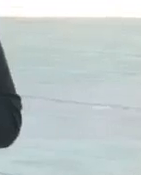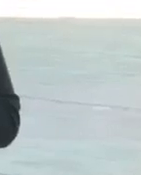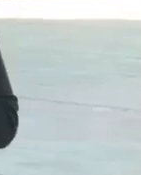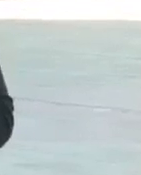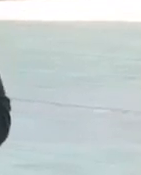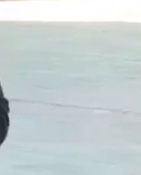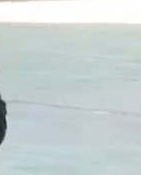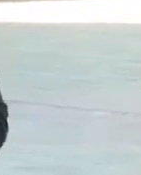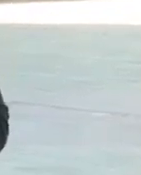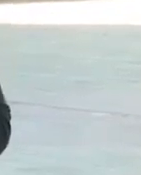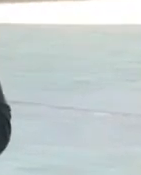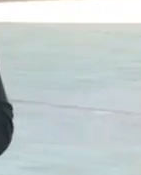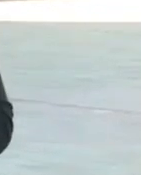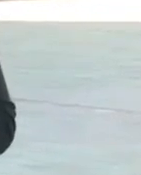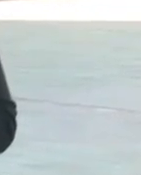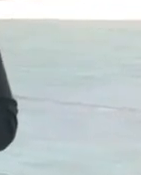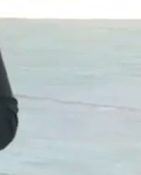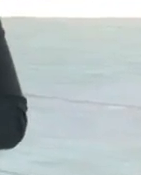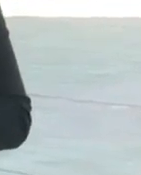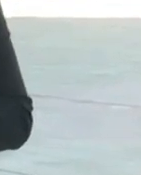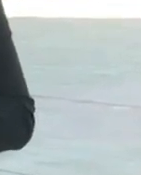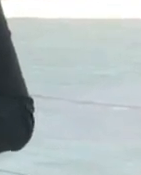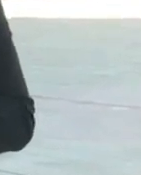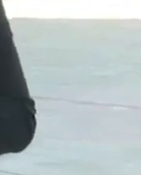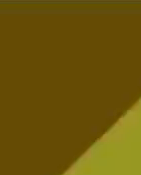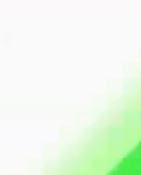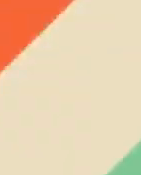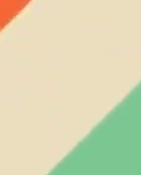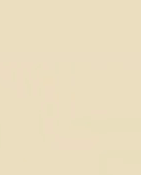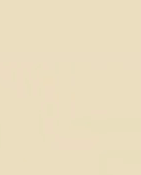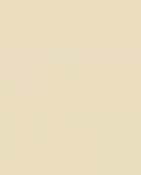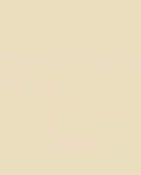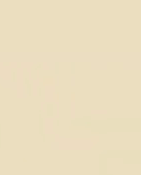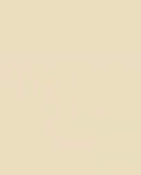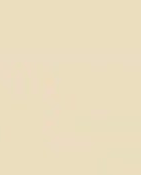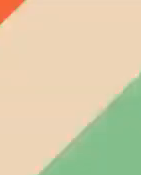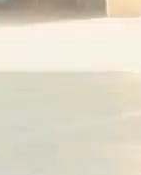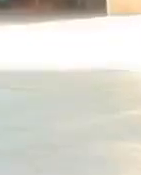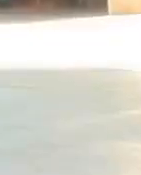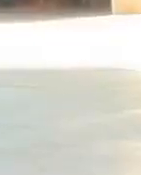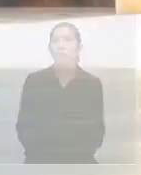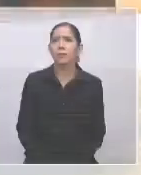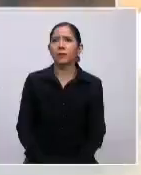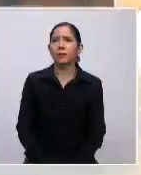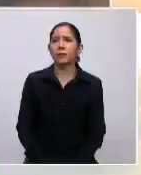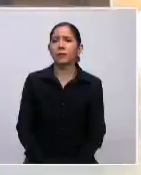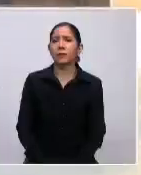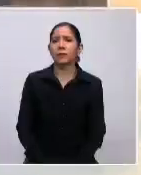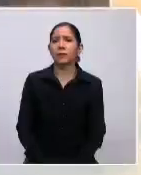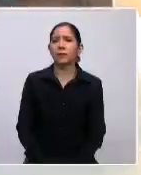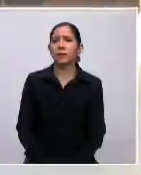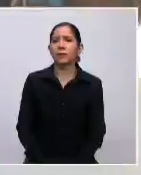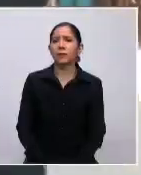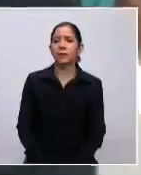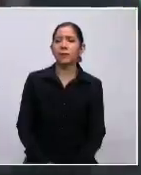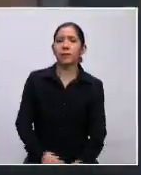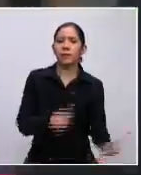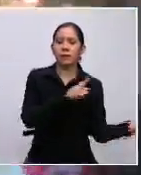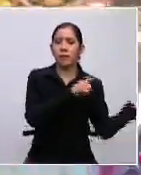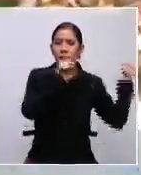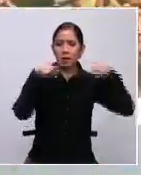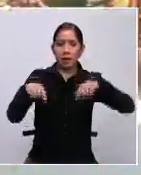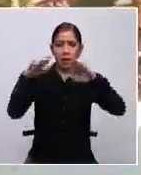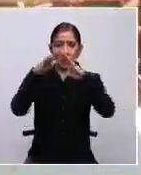Lorena, buen día. Así es, nos trasladamos efectivamente hasta la unidad educativa Óscar Rojas, donde efectivamente las clases, los